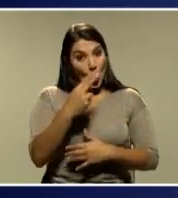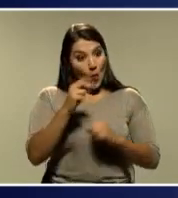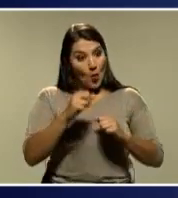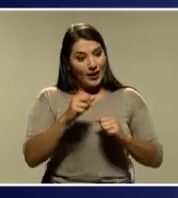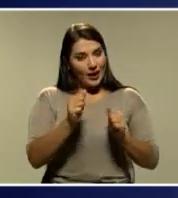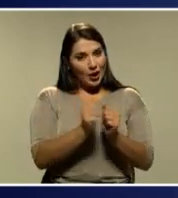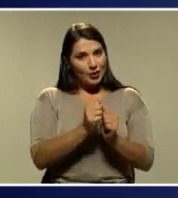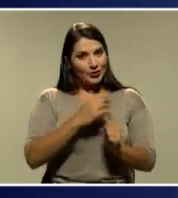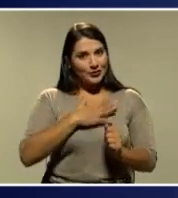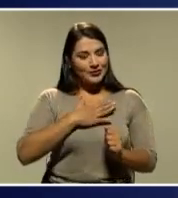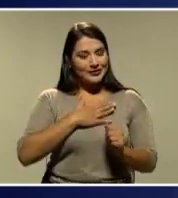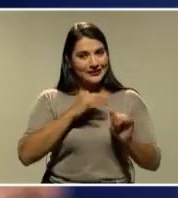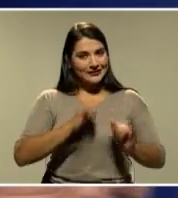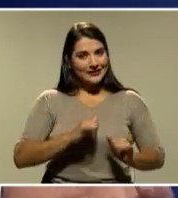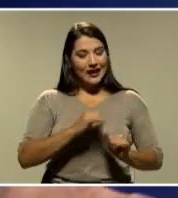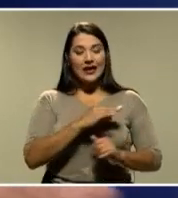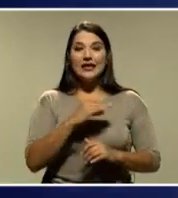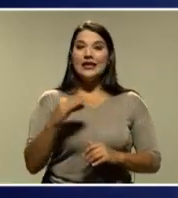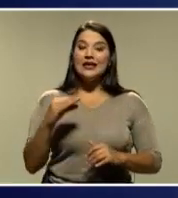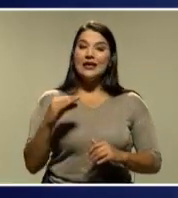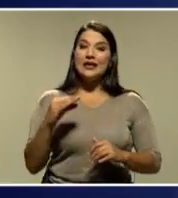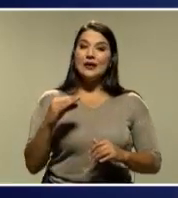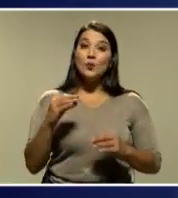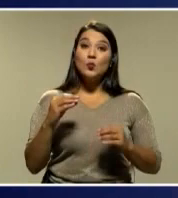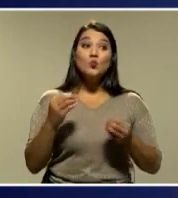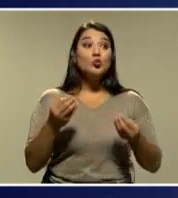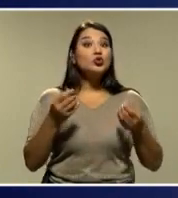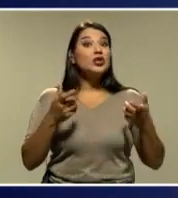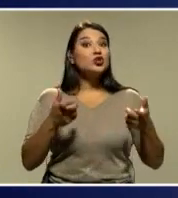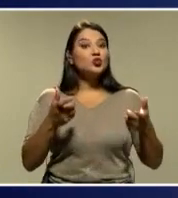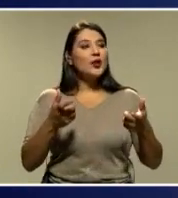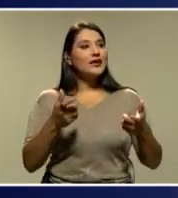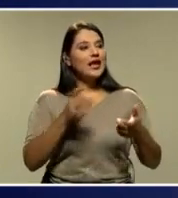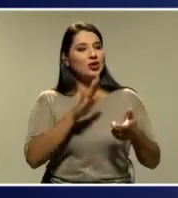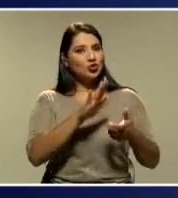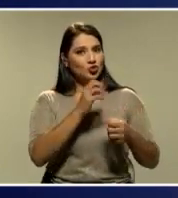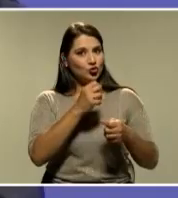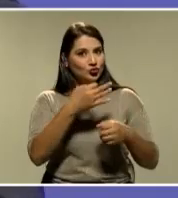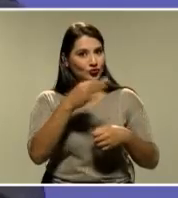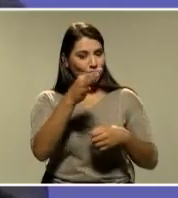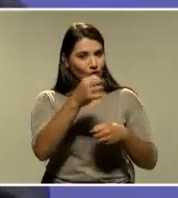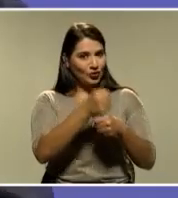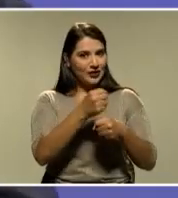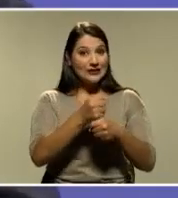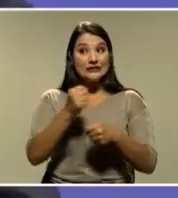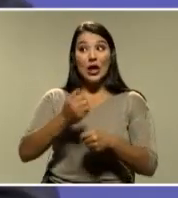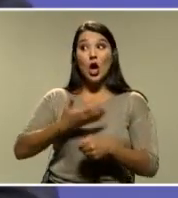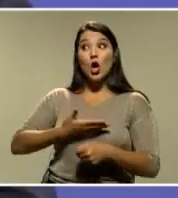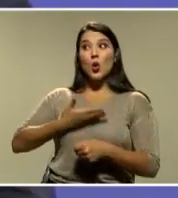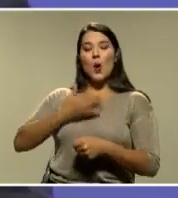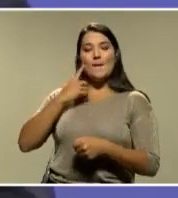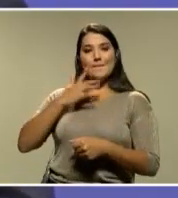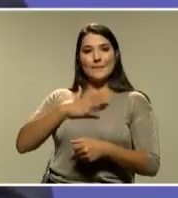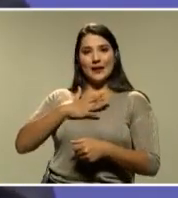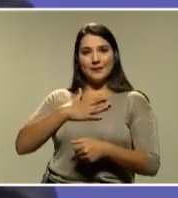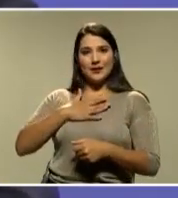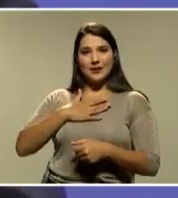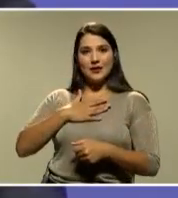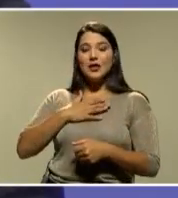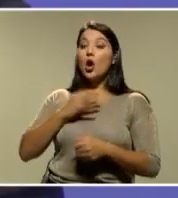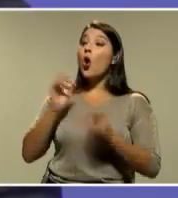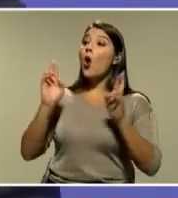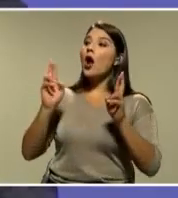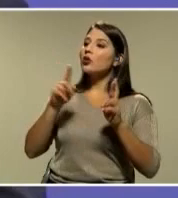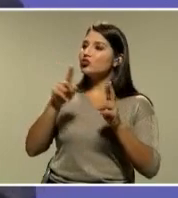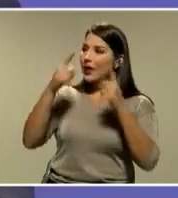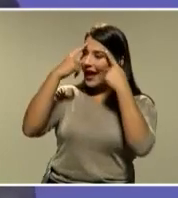por aquí. Y bueno, mucha suerte en los emprendimientos que vienen. Así es, el honor es mío, y yo también a usted le deseo